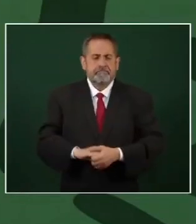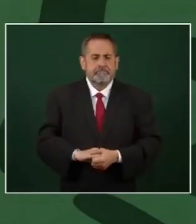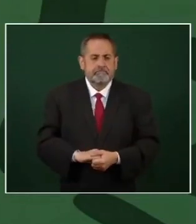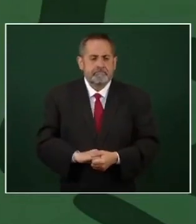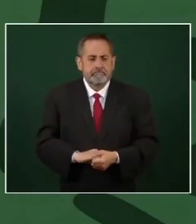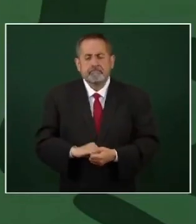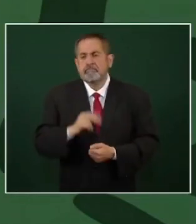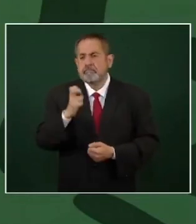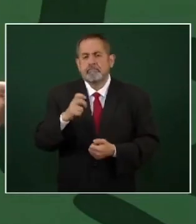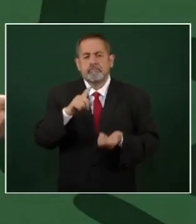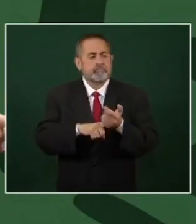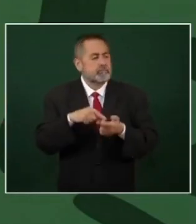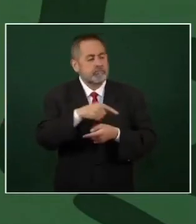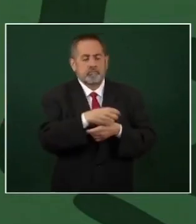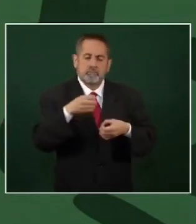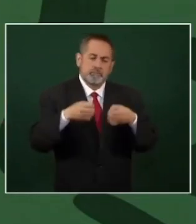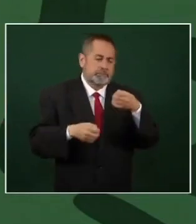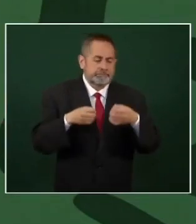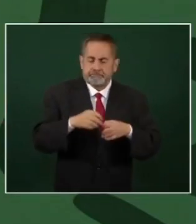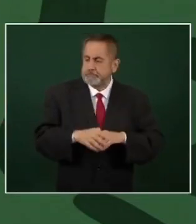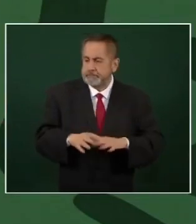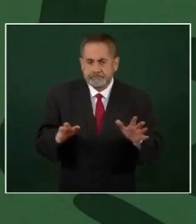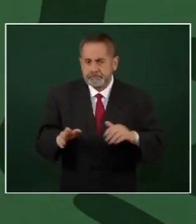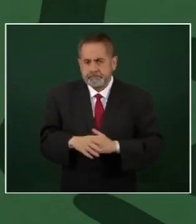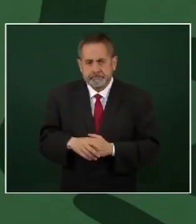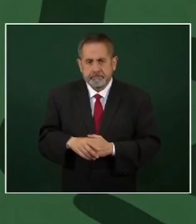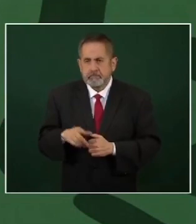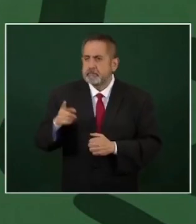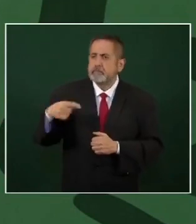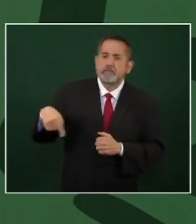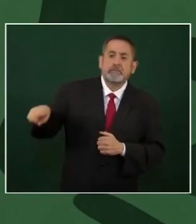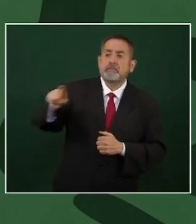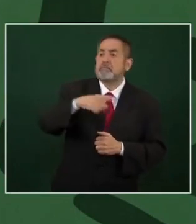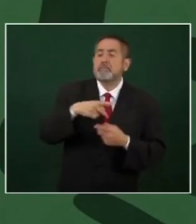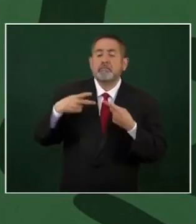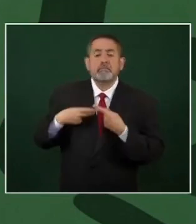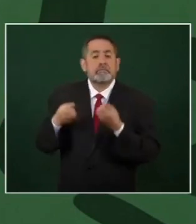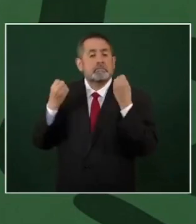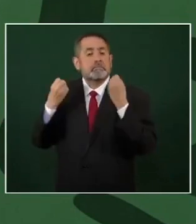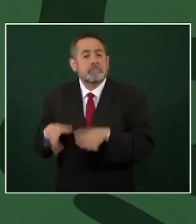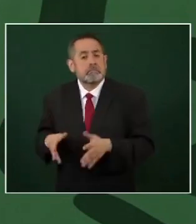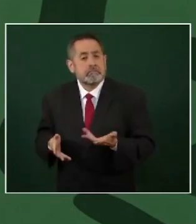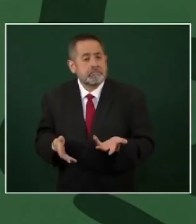porque estamos hablando de asuntos de interés público,